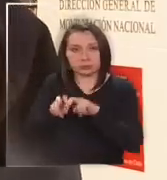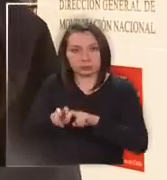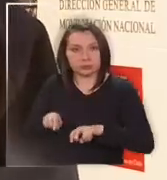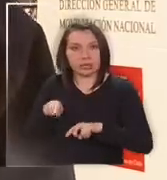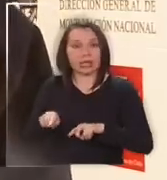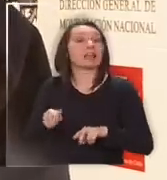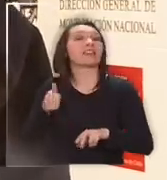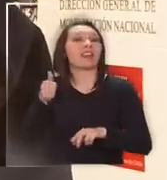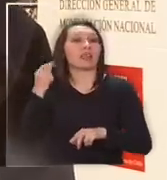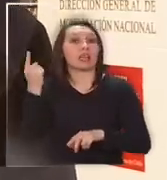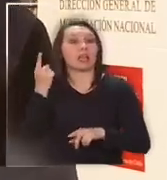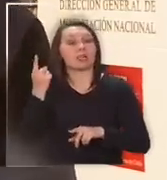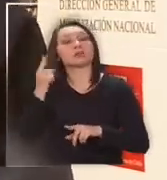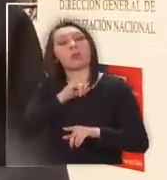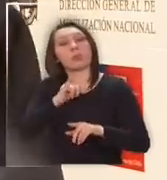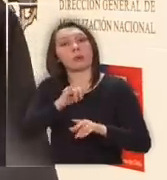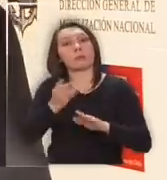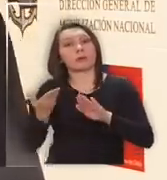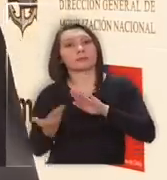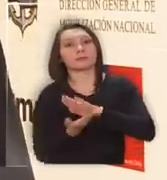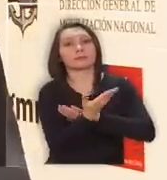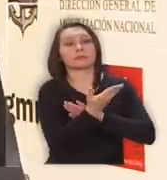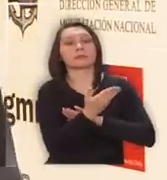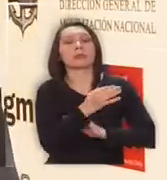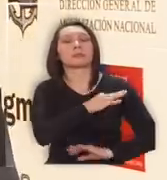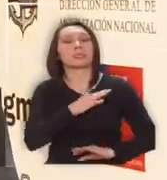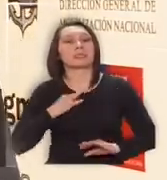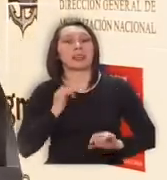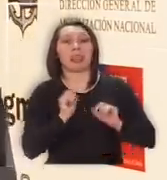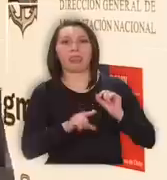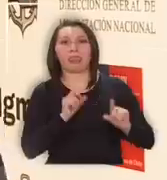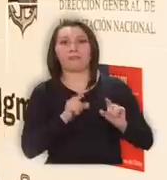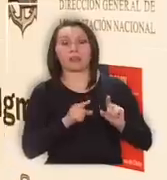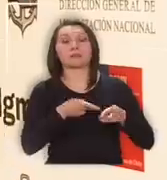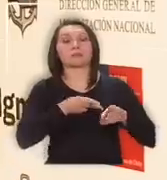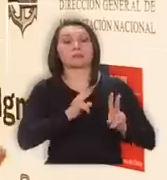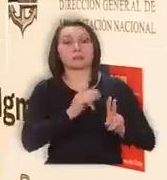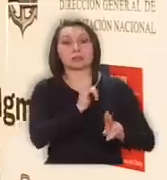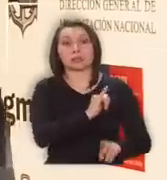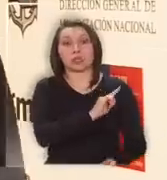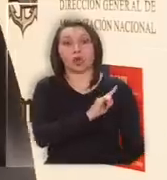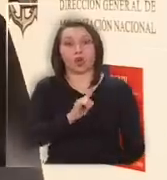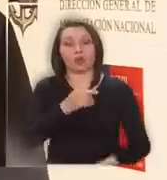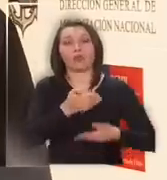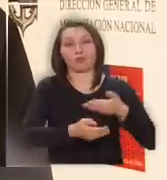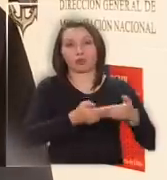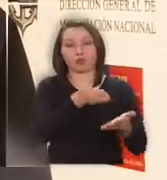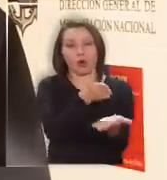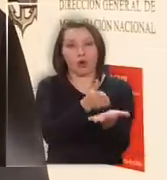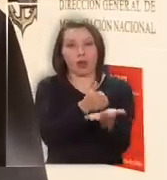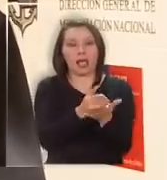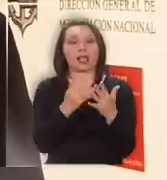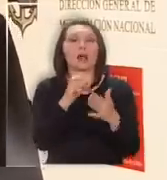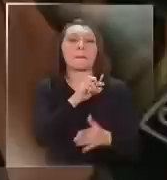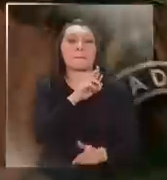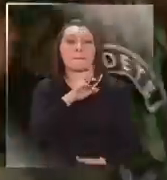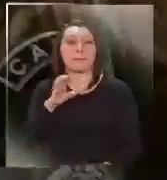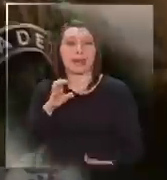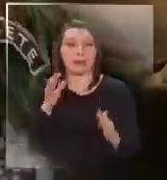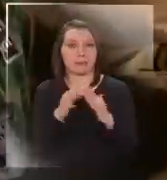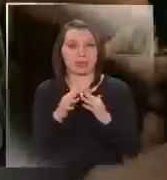Dirección General, son remitidos posteriormente al Ministerio de Defensa para poder autorizarlos o no a funcionar como colegio